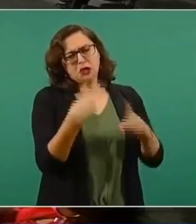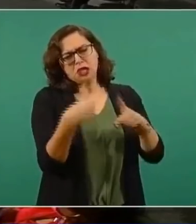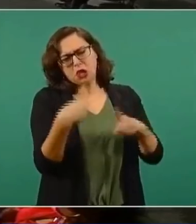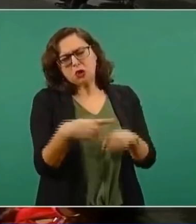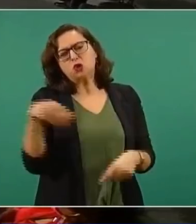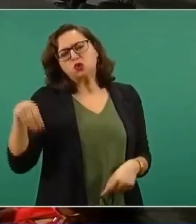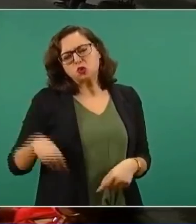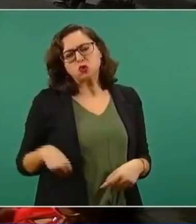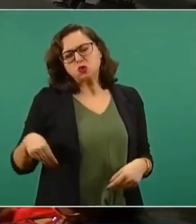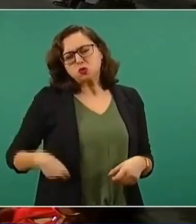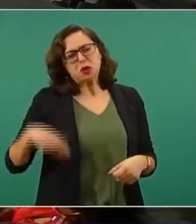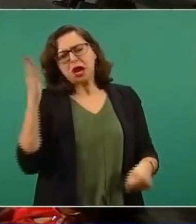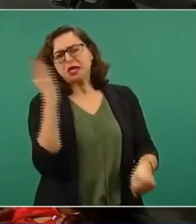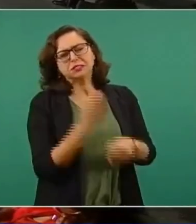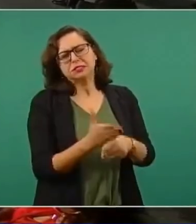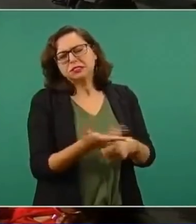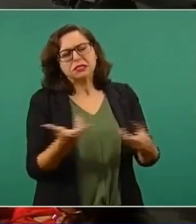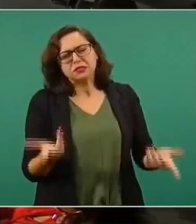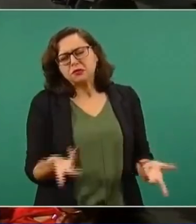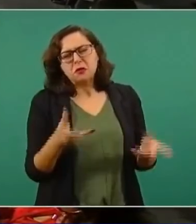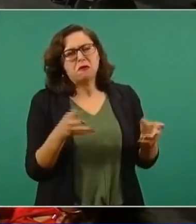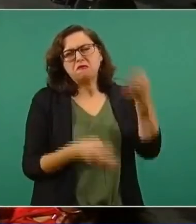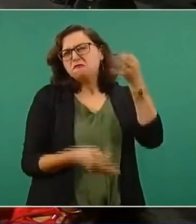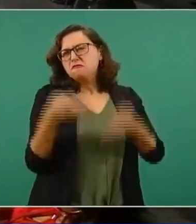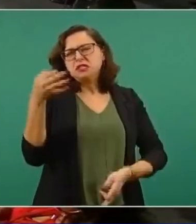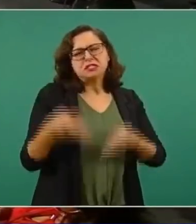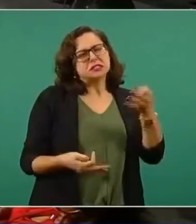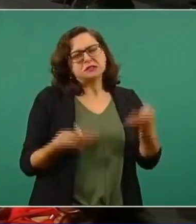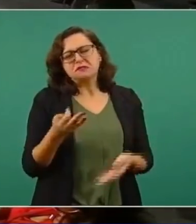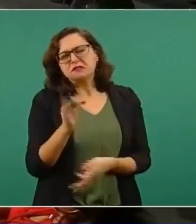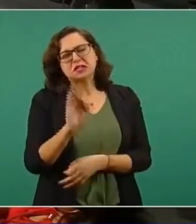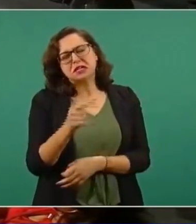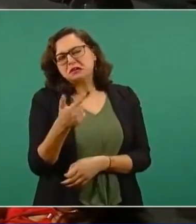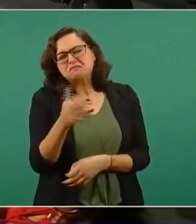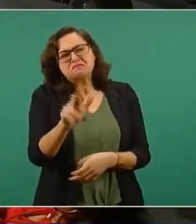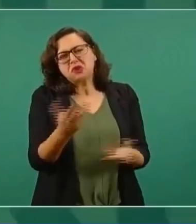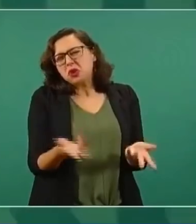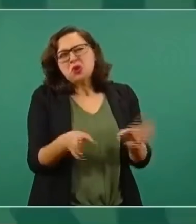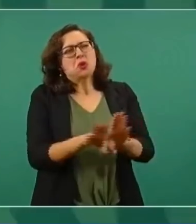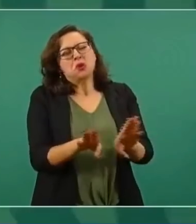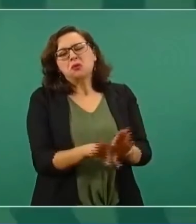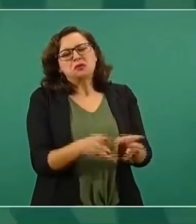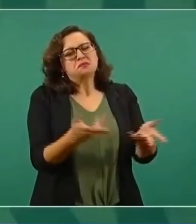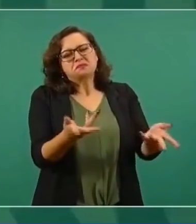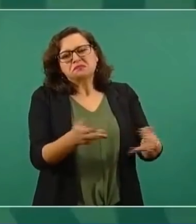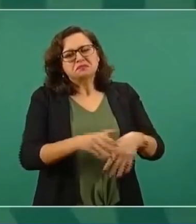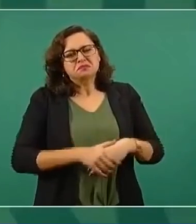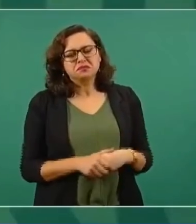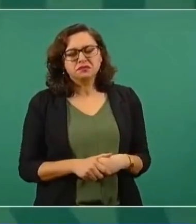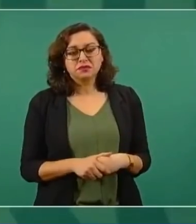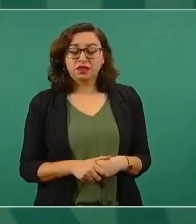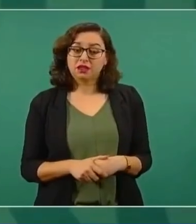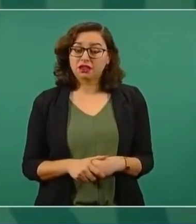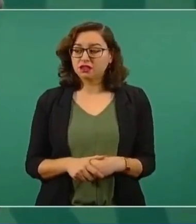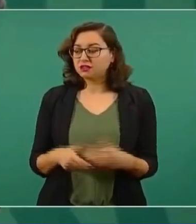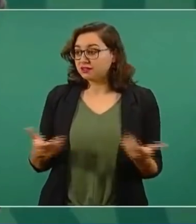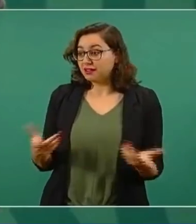¿Se va a castigar a los responsables? Sí, ¿La Fiscalía claro que qué sí. papel tiene? Es que no es un funcionario.